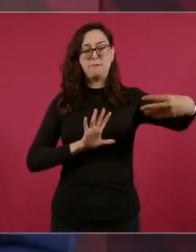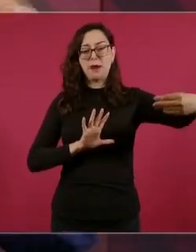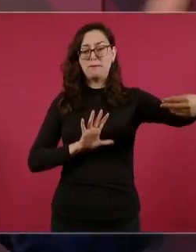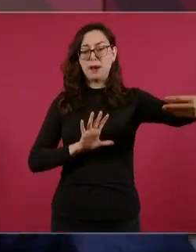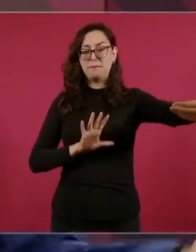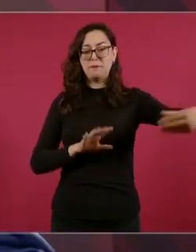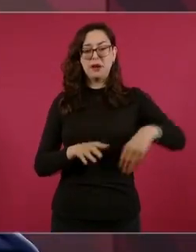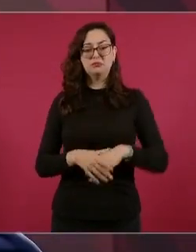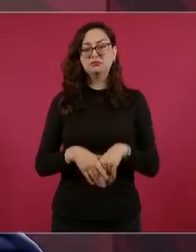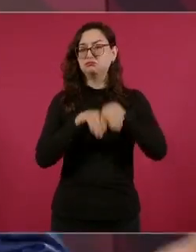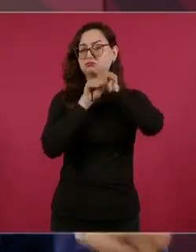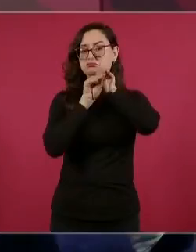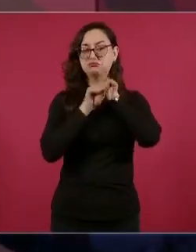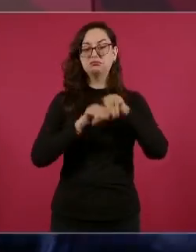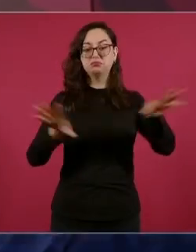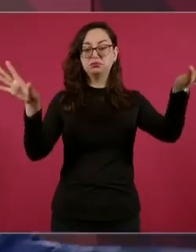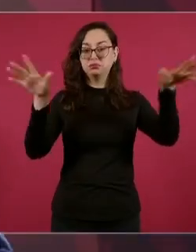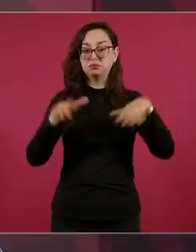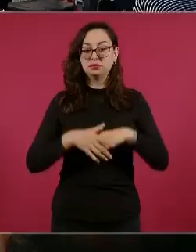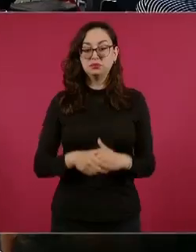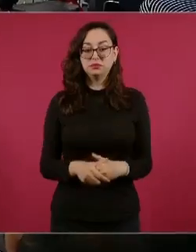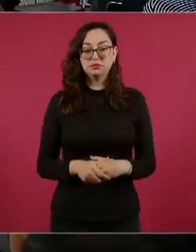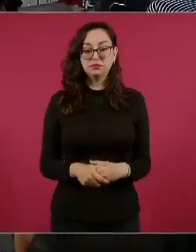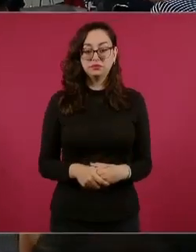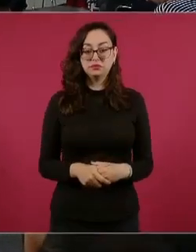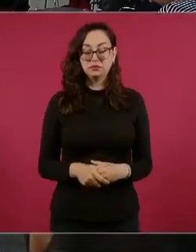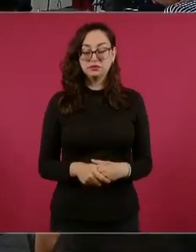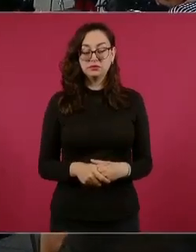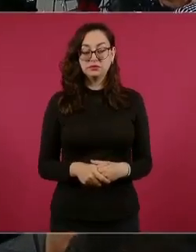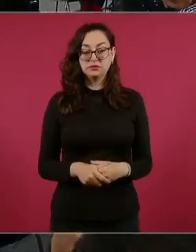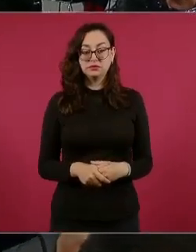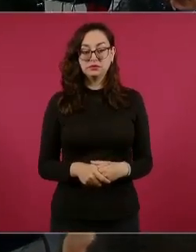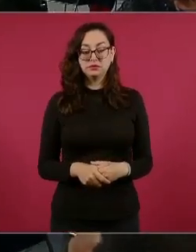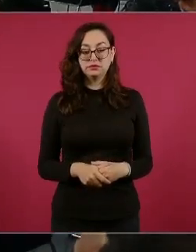como lo enviaba el gobierno en dos o tres periódicos.